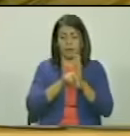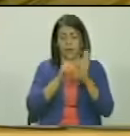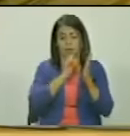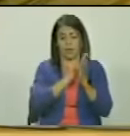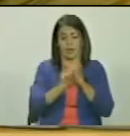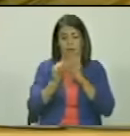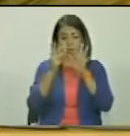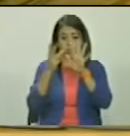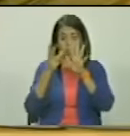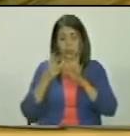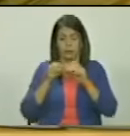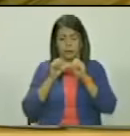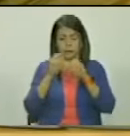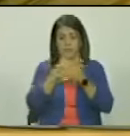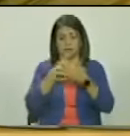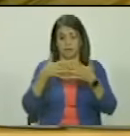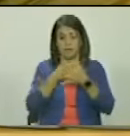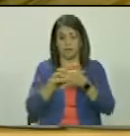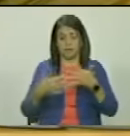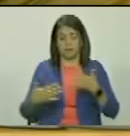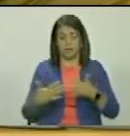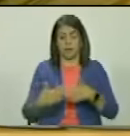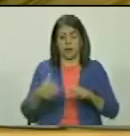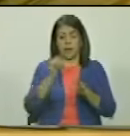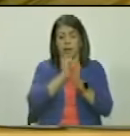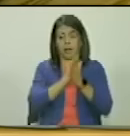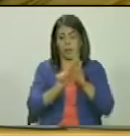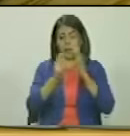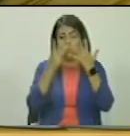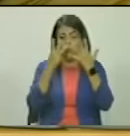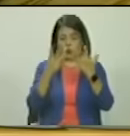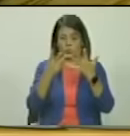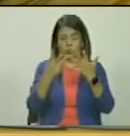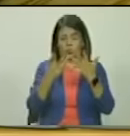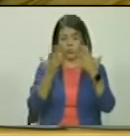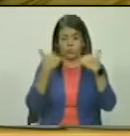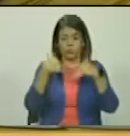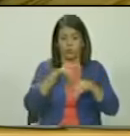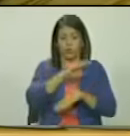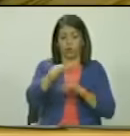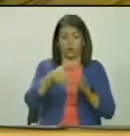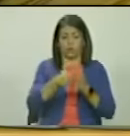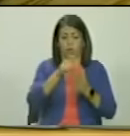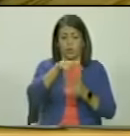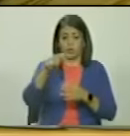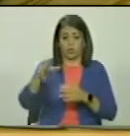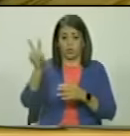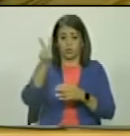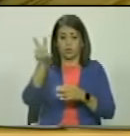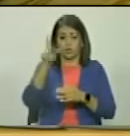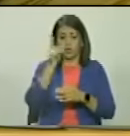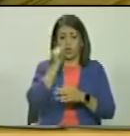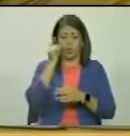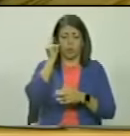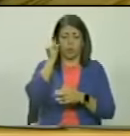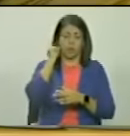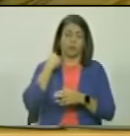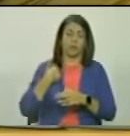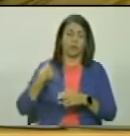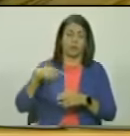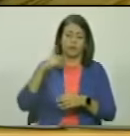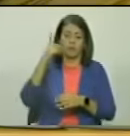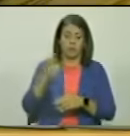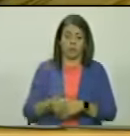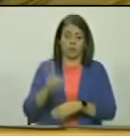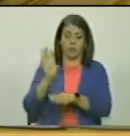artículo 8, quedando redactado en los siguientes términos. Artículo 8. Todas las venezolanas y los venezolanos tienen el